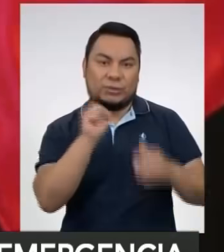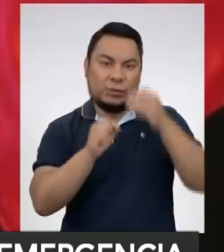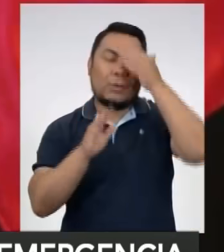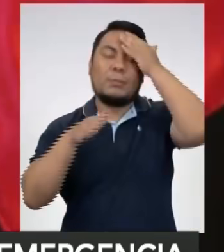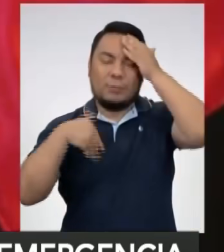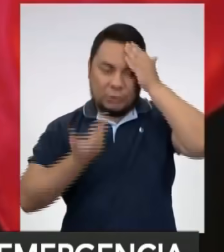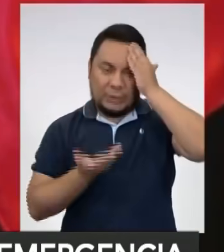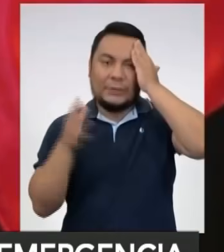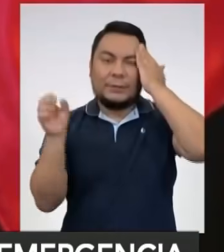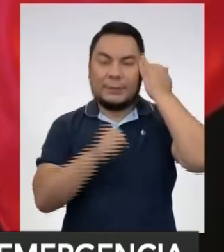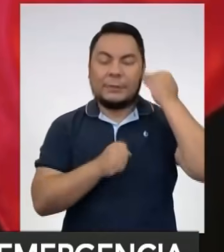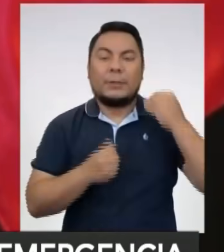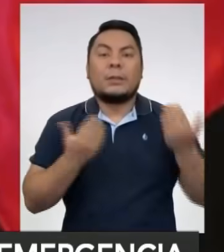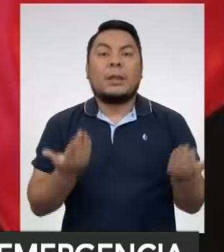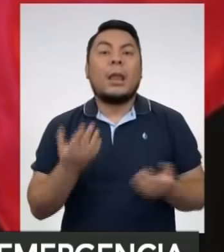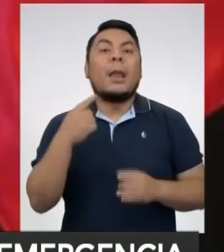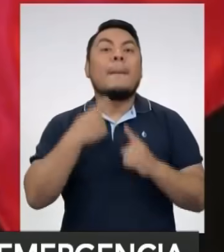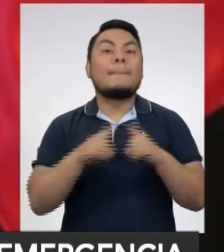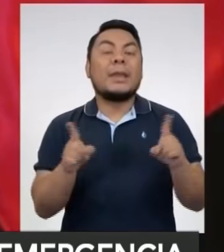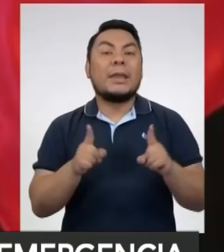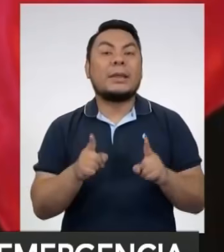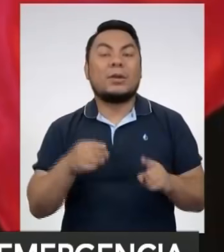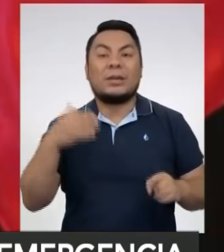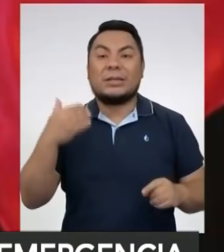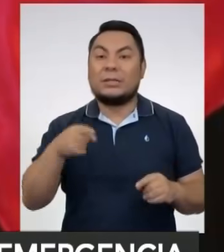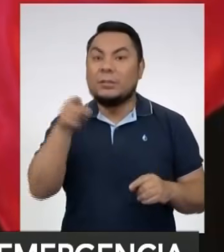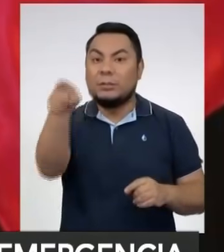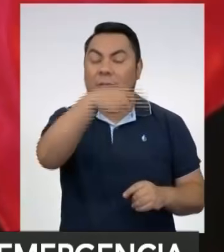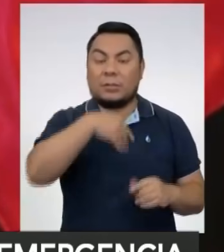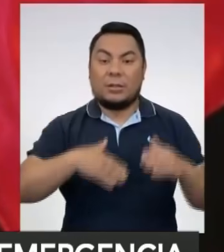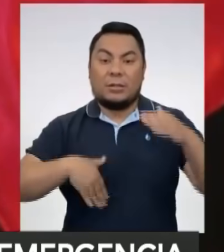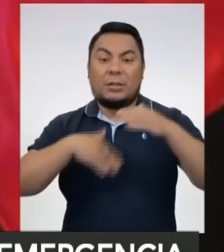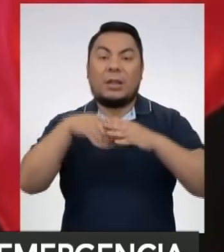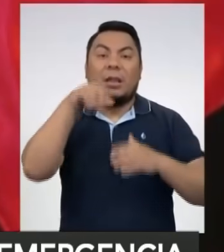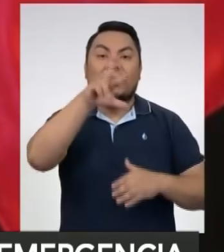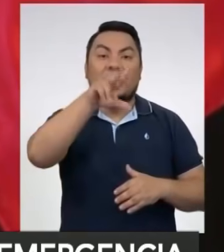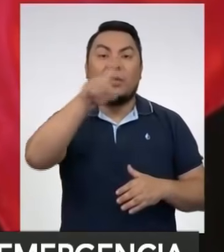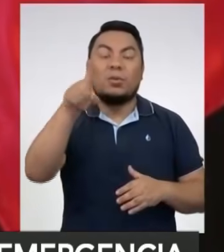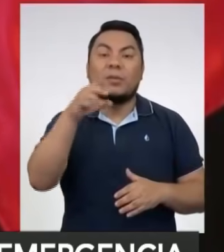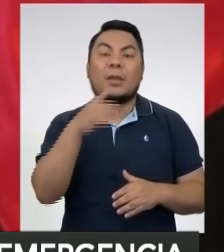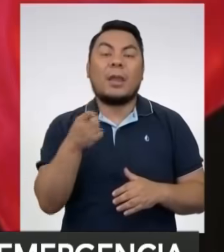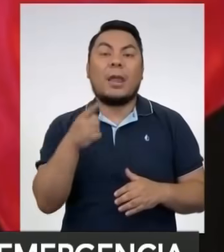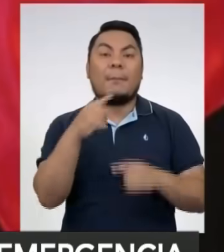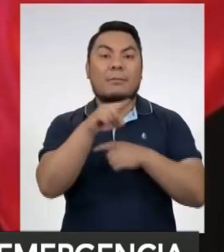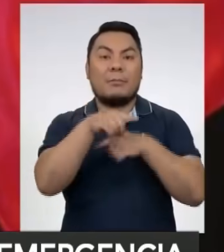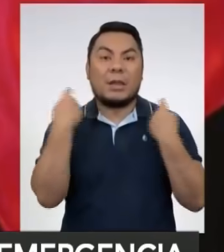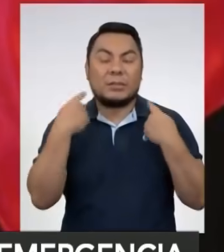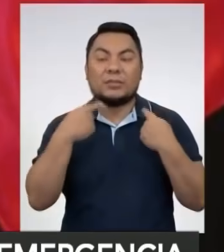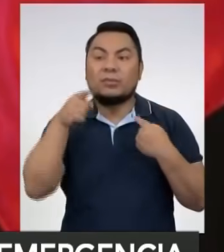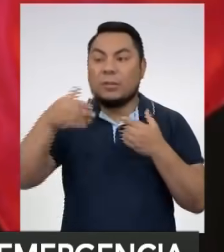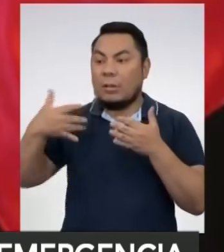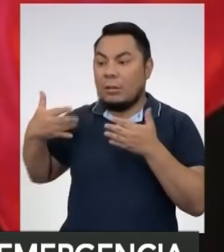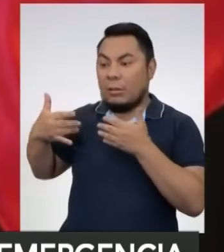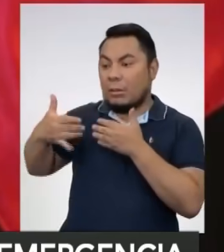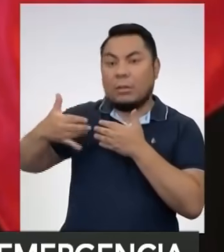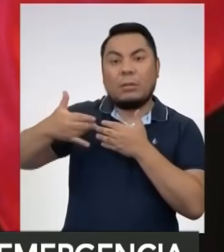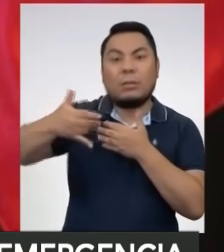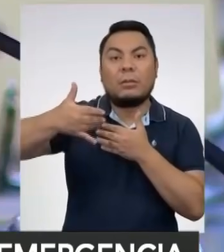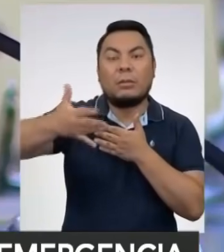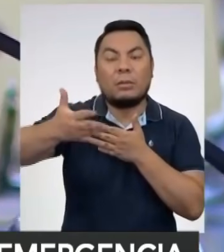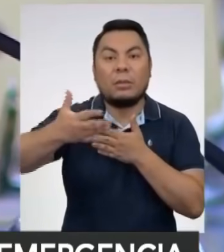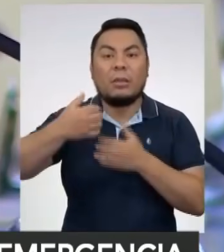capitalización, siempre que hasta el 31 de marzo no cuenten con acreditación de aportes